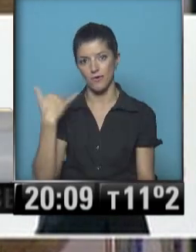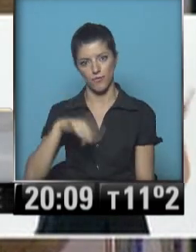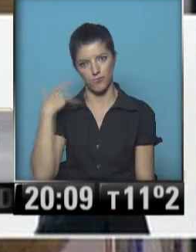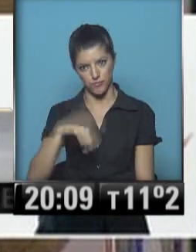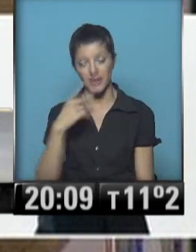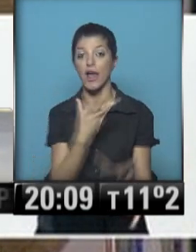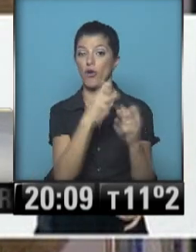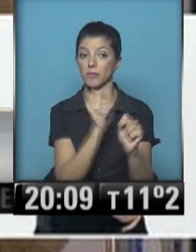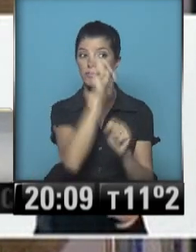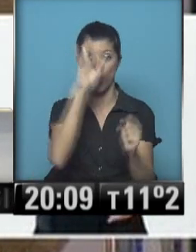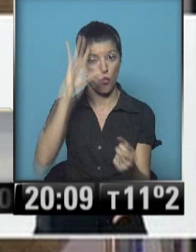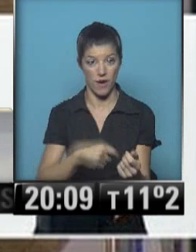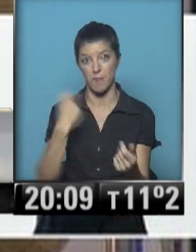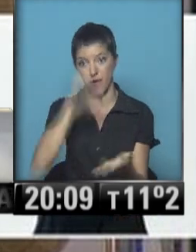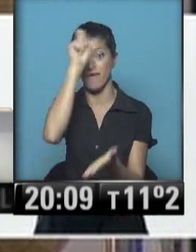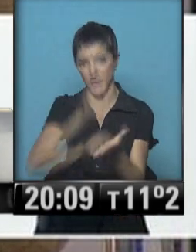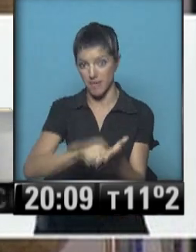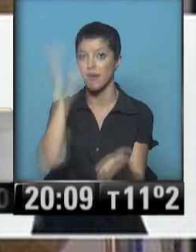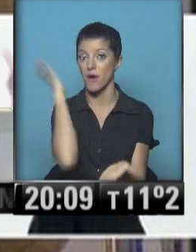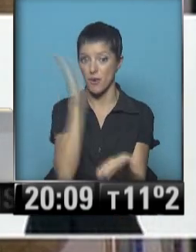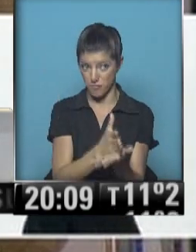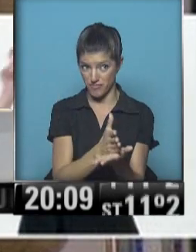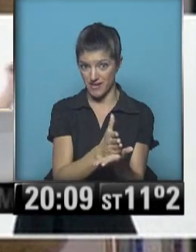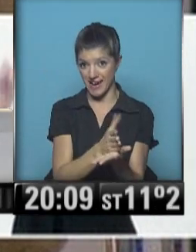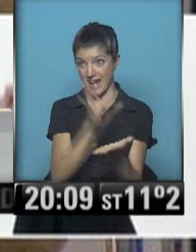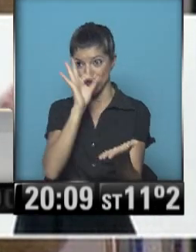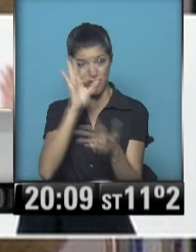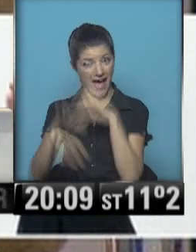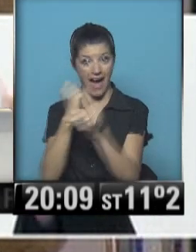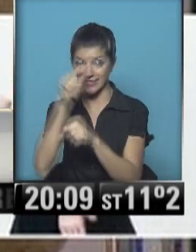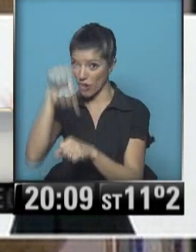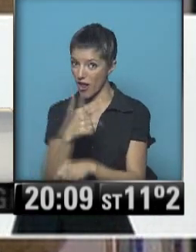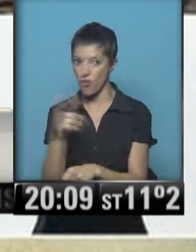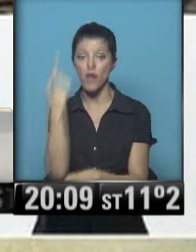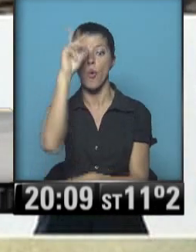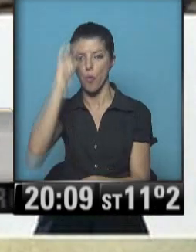algún juez dispuesto a firmar una sentencia contra ese medio que nunca hasta ahora se ha encontrado